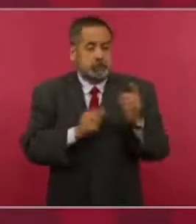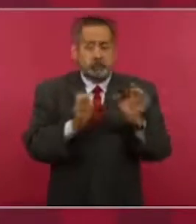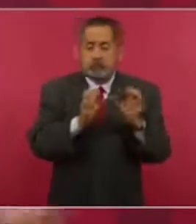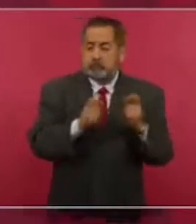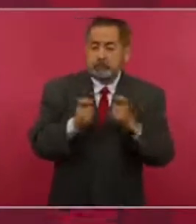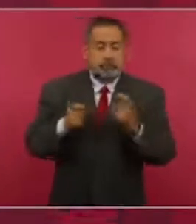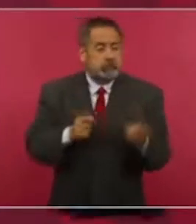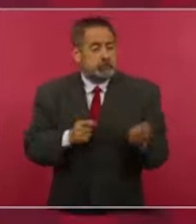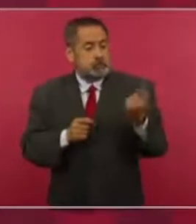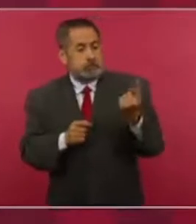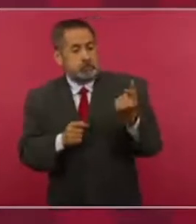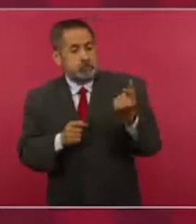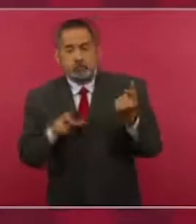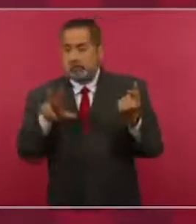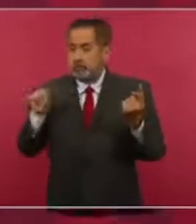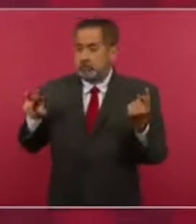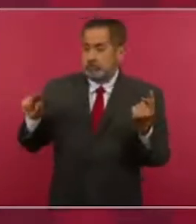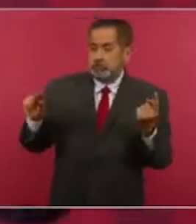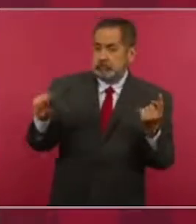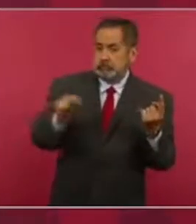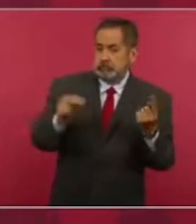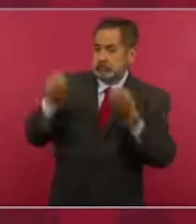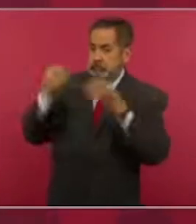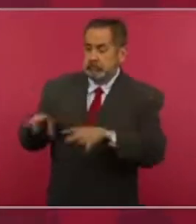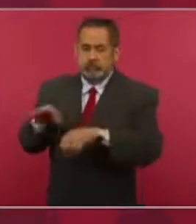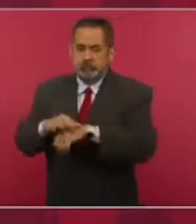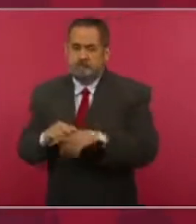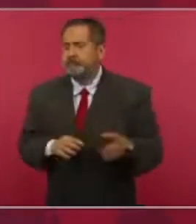certificadora nos quedemos sin médico.